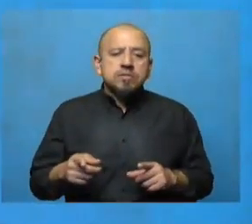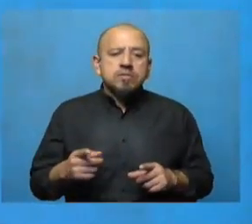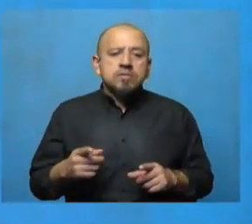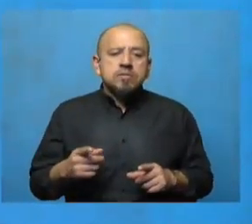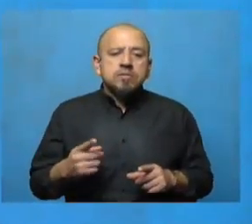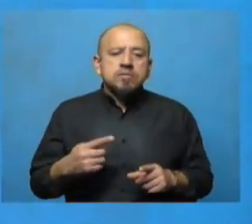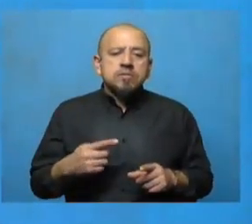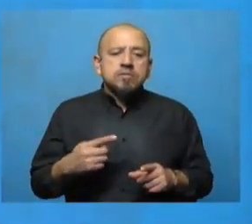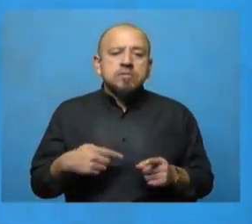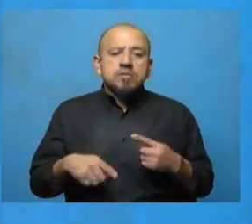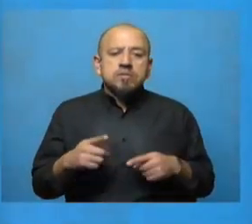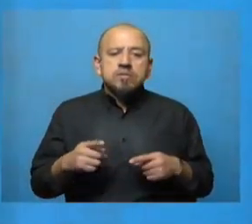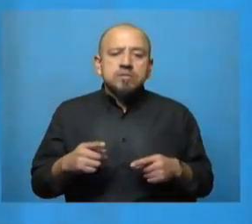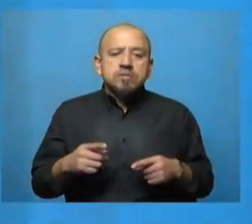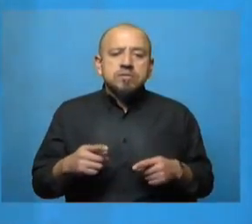pero